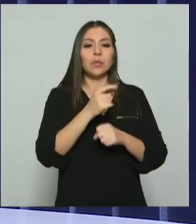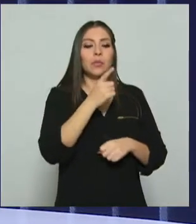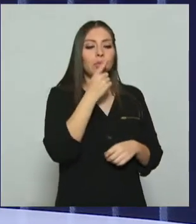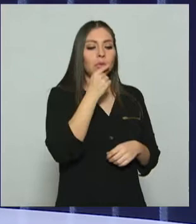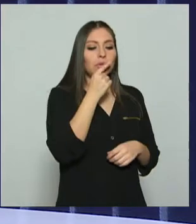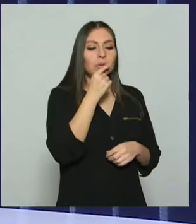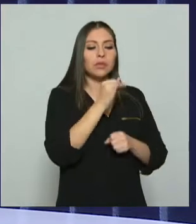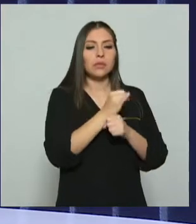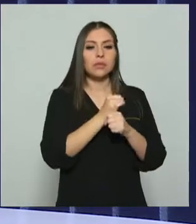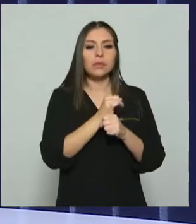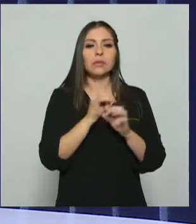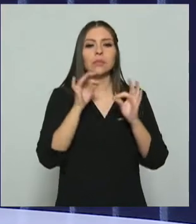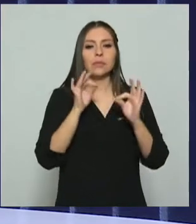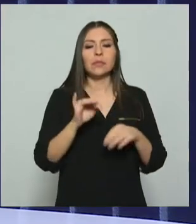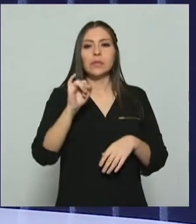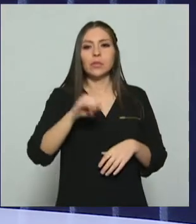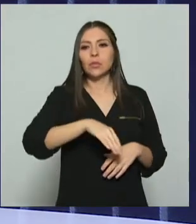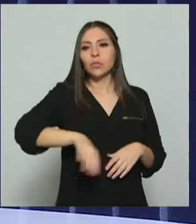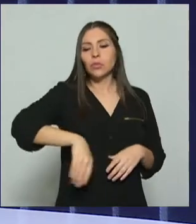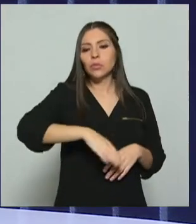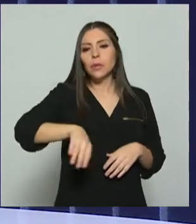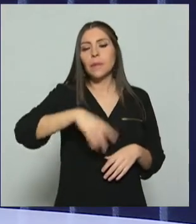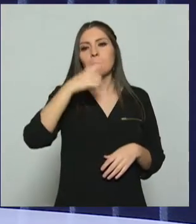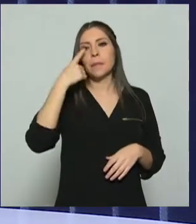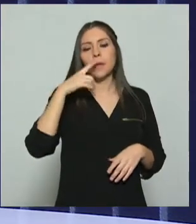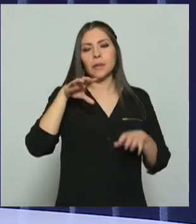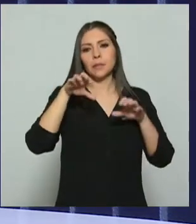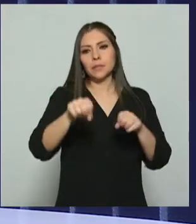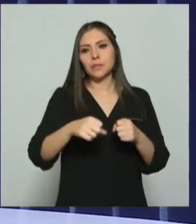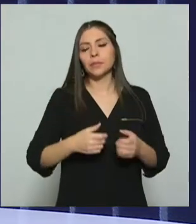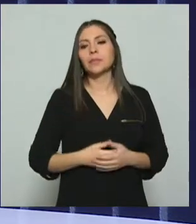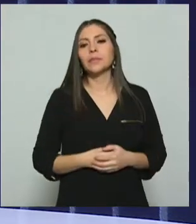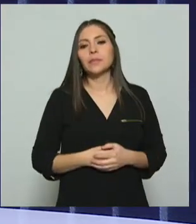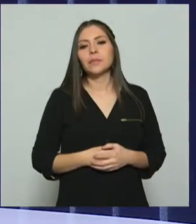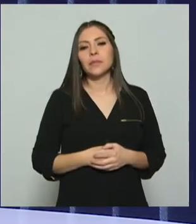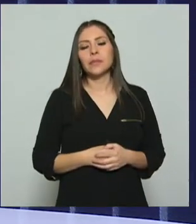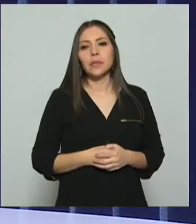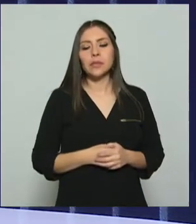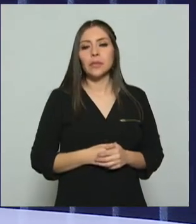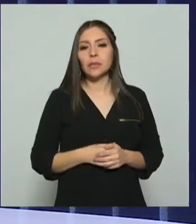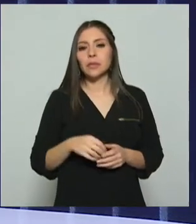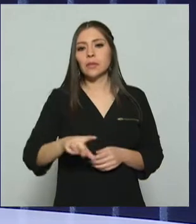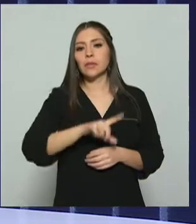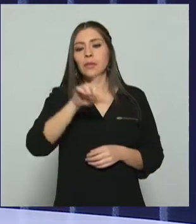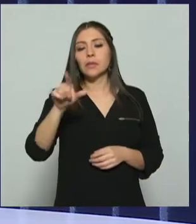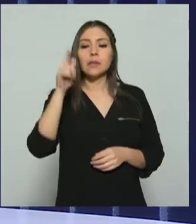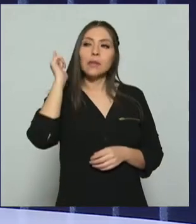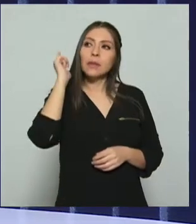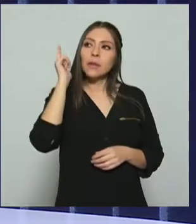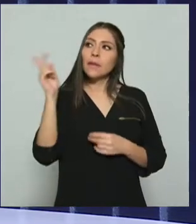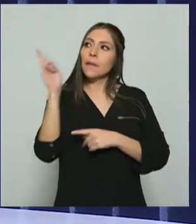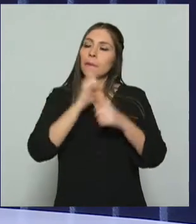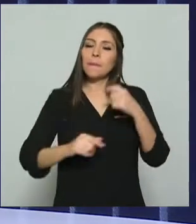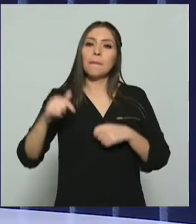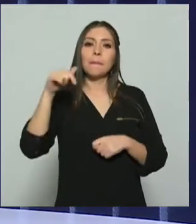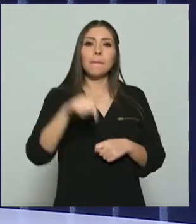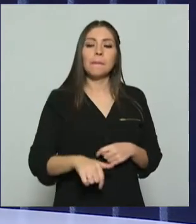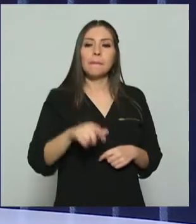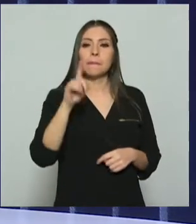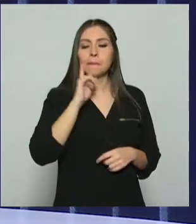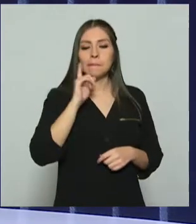de investigación sí está detrás en este caso, así que posteriormente esperemos tener a la procuradora, a la fiscal ahora, a